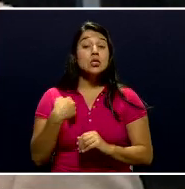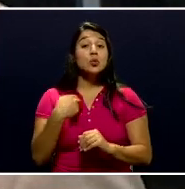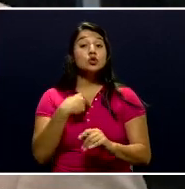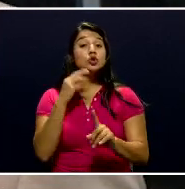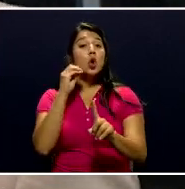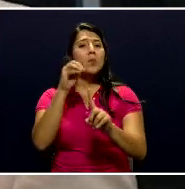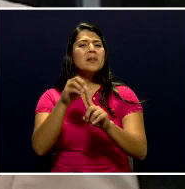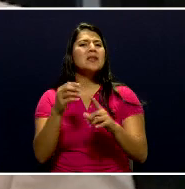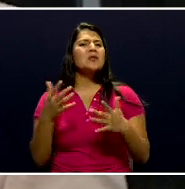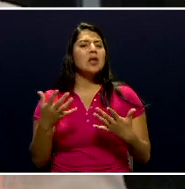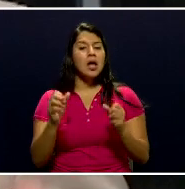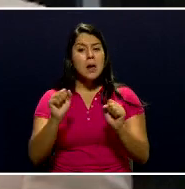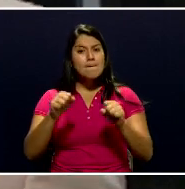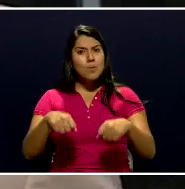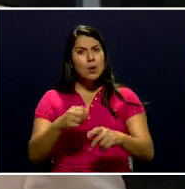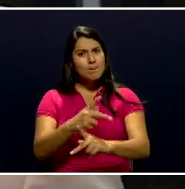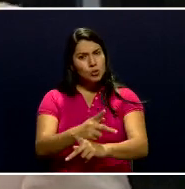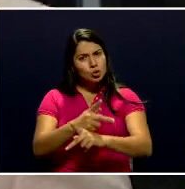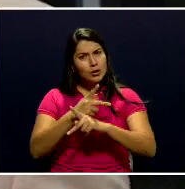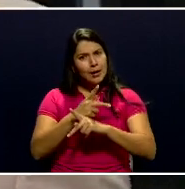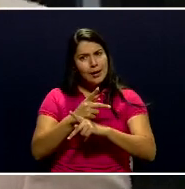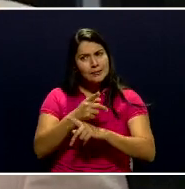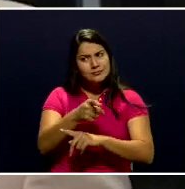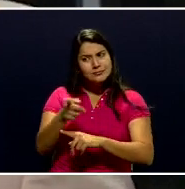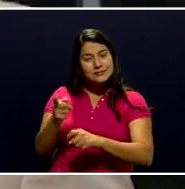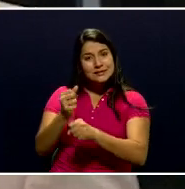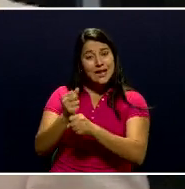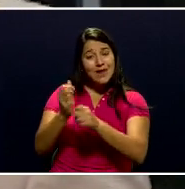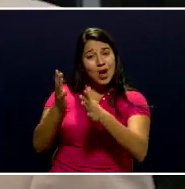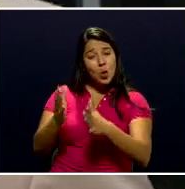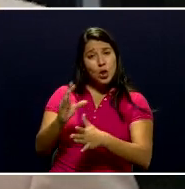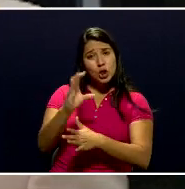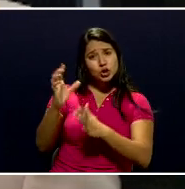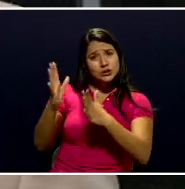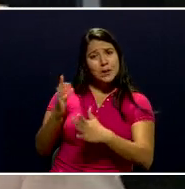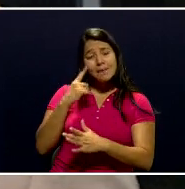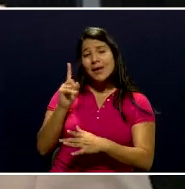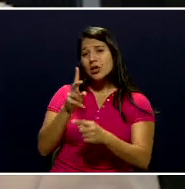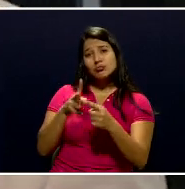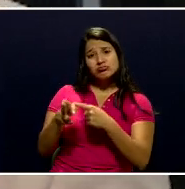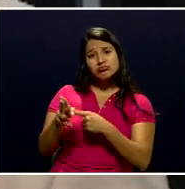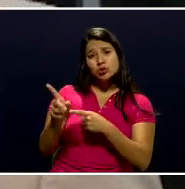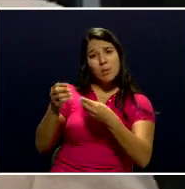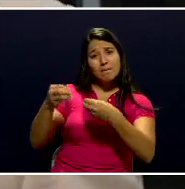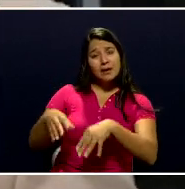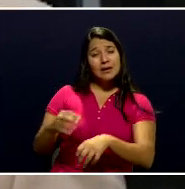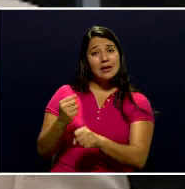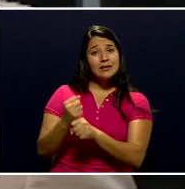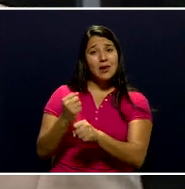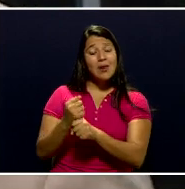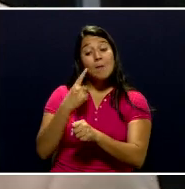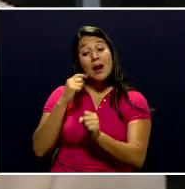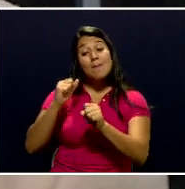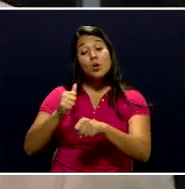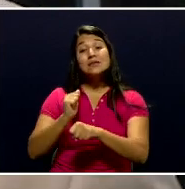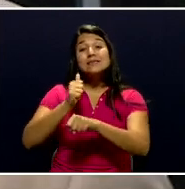es poder proteger los trabajadores costarricenses para que no pierdan su empleo, para que exista una legislación laboral sólida y